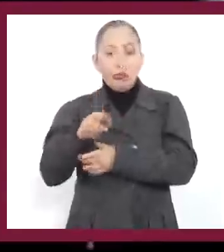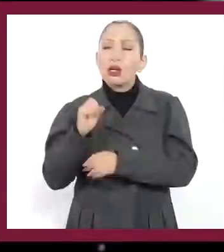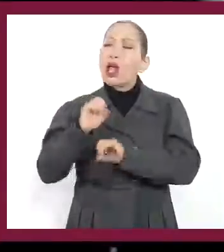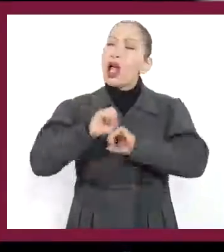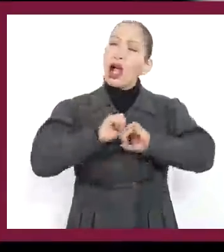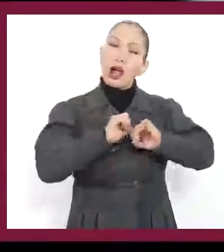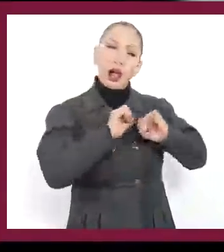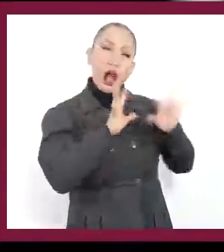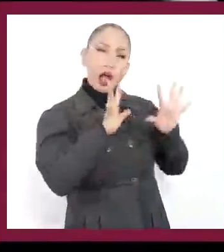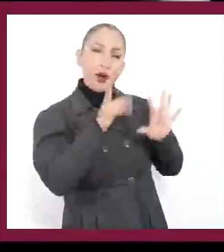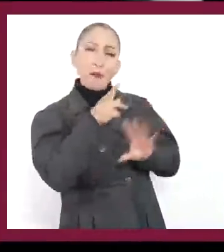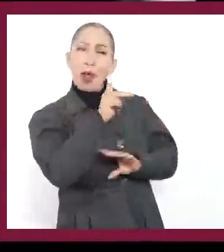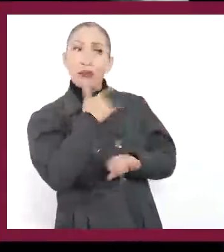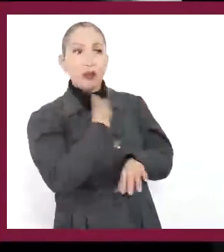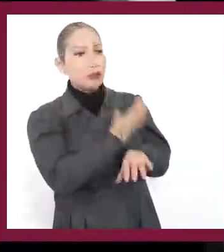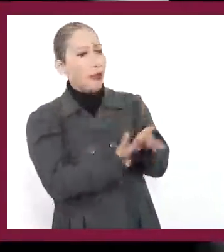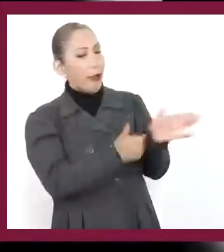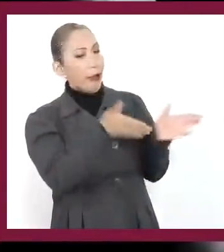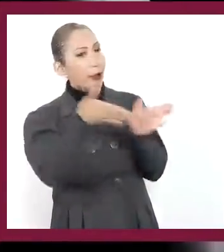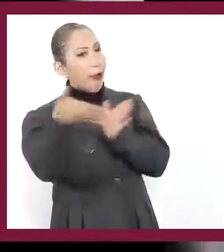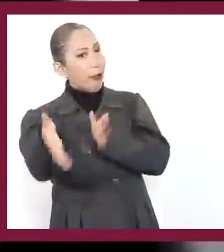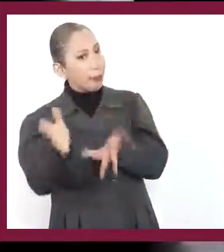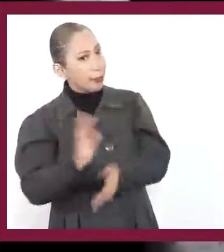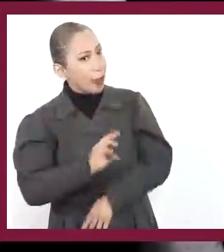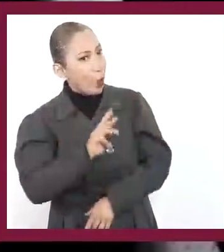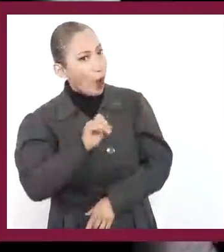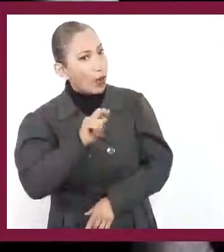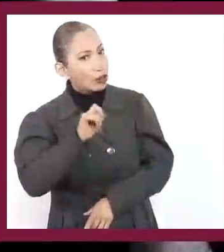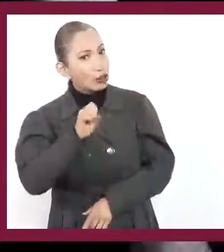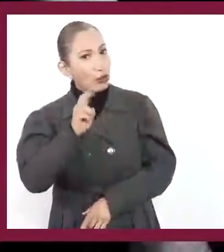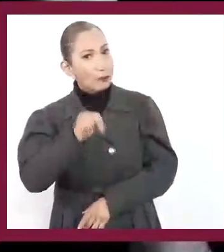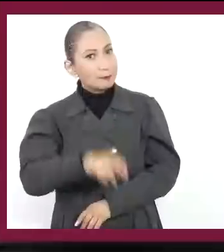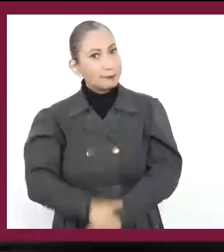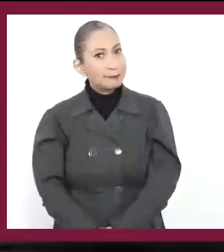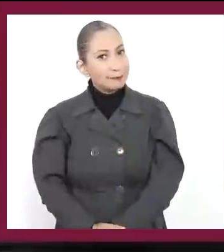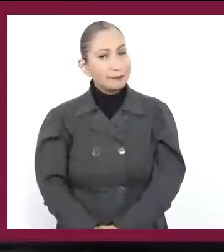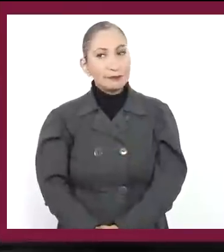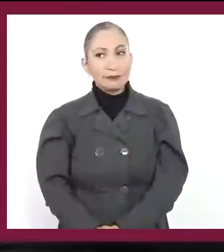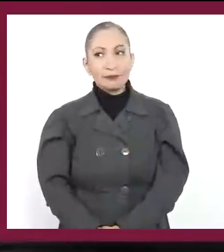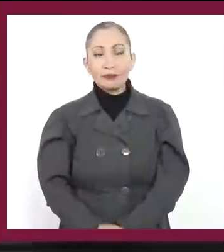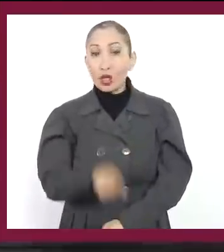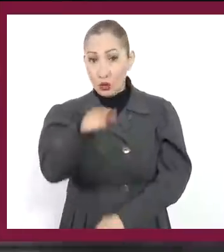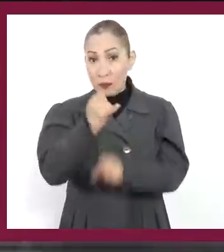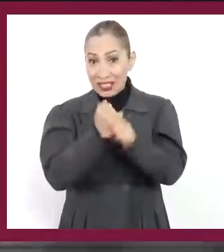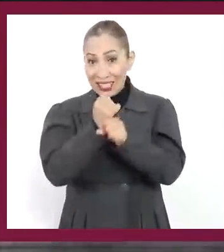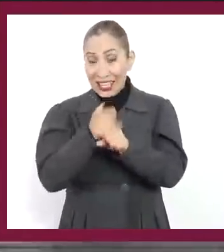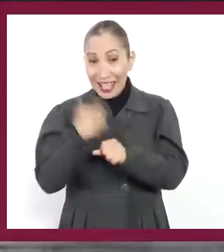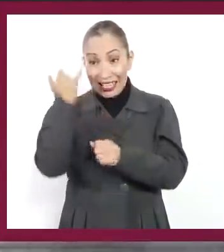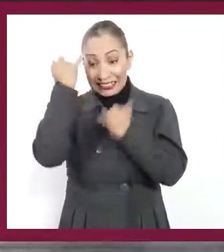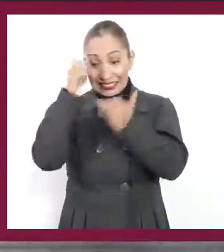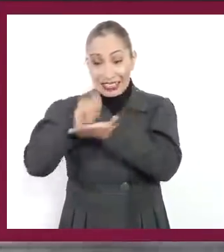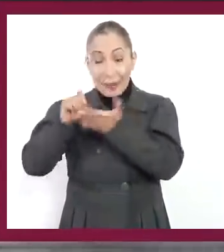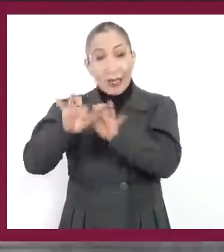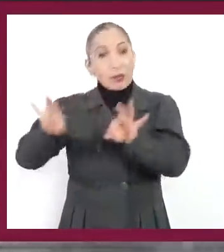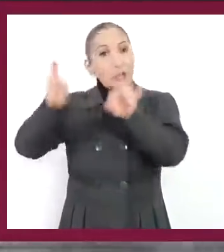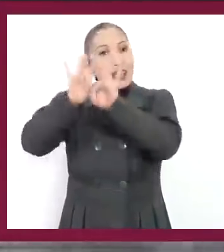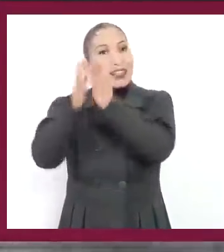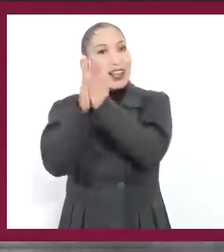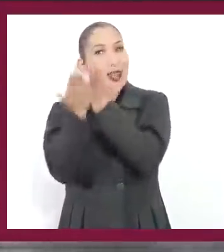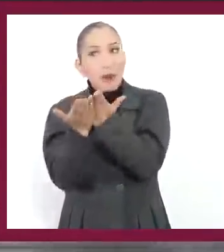Elemental. Tardaste mucho, mi querido Watson. Averigua más sobre este autor y su más importante